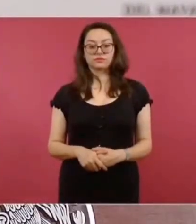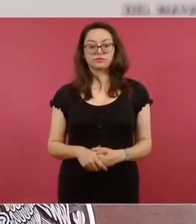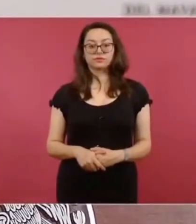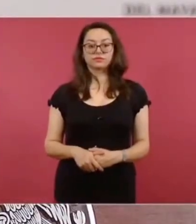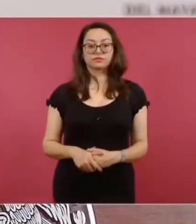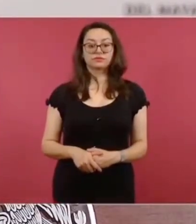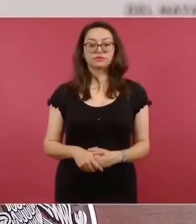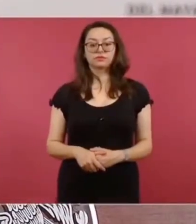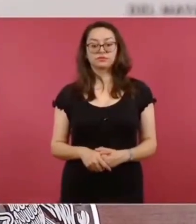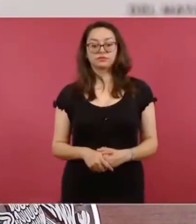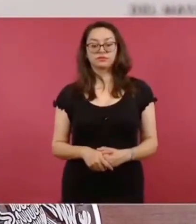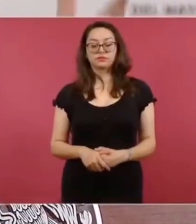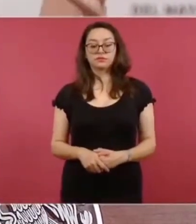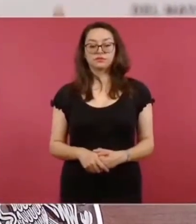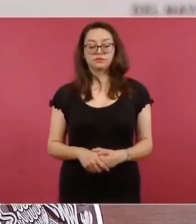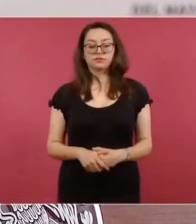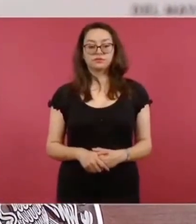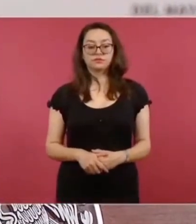Compraban